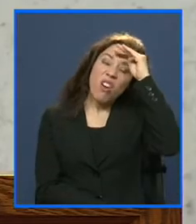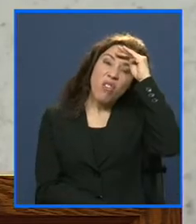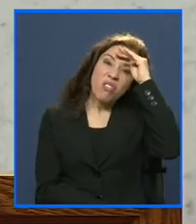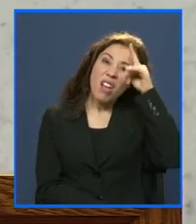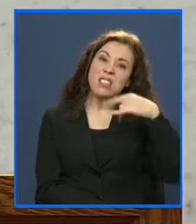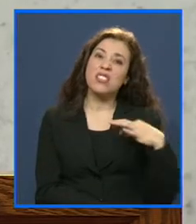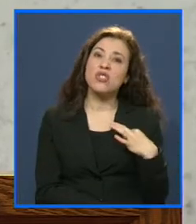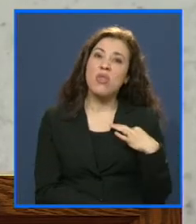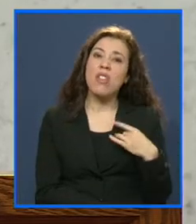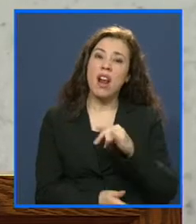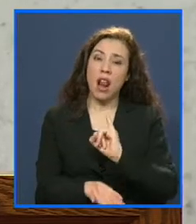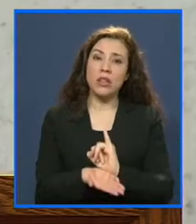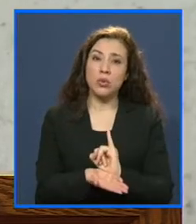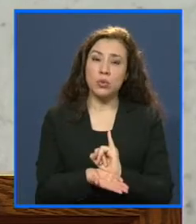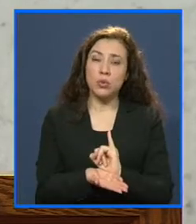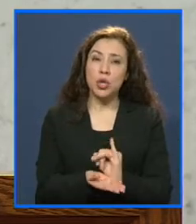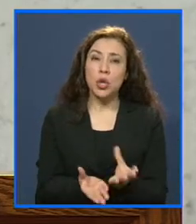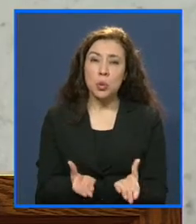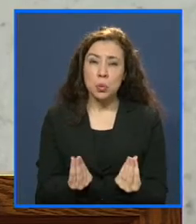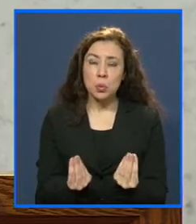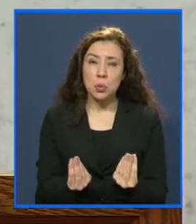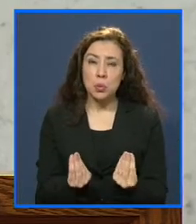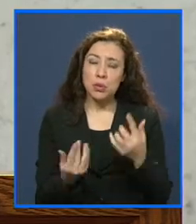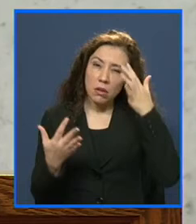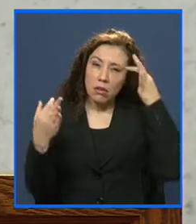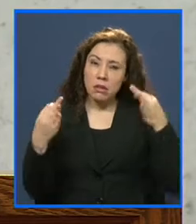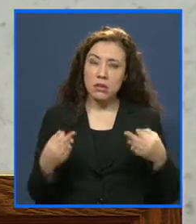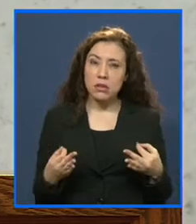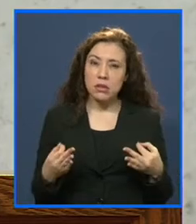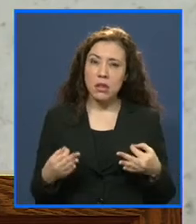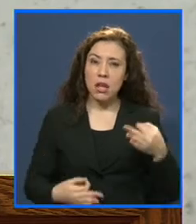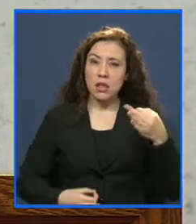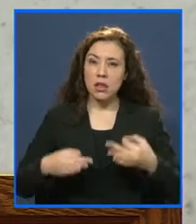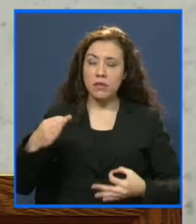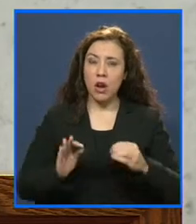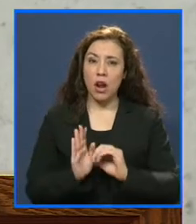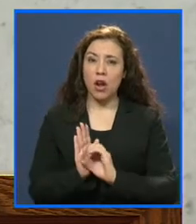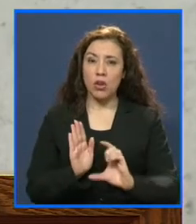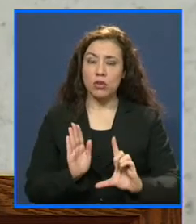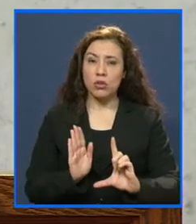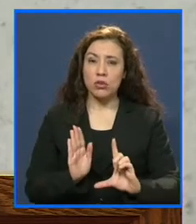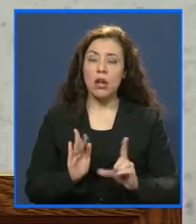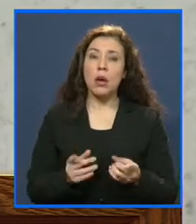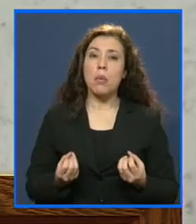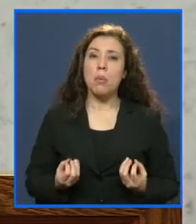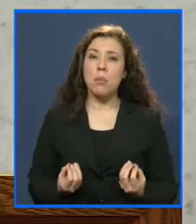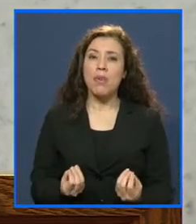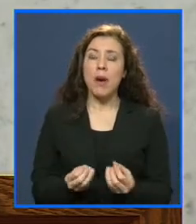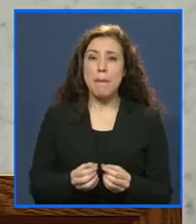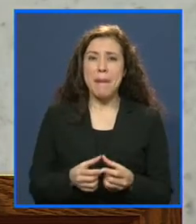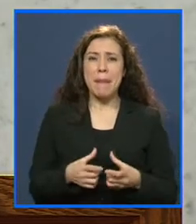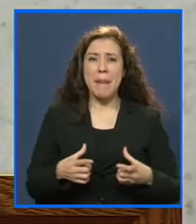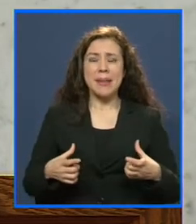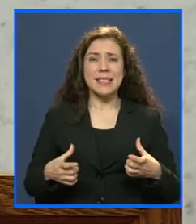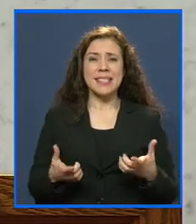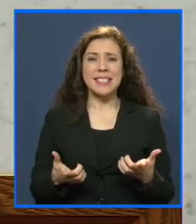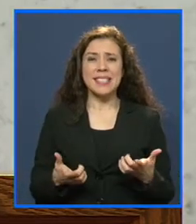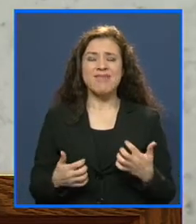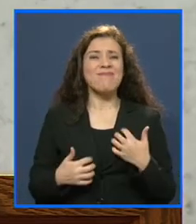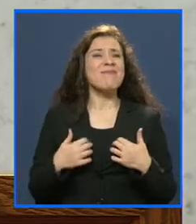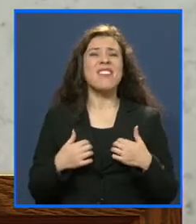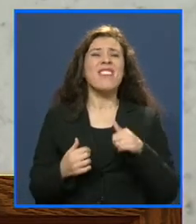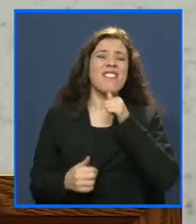y precisamente muchas de las decisiones del tribunal constitucional han ido provocando un aumento de esa desafección